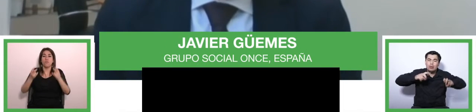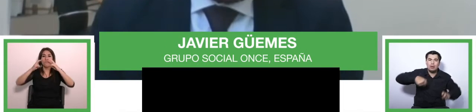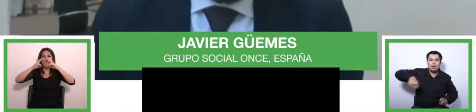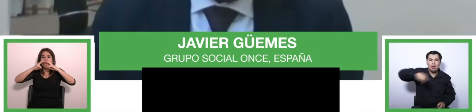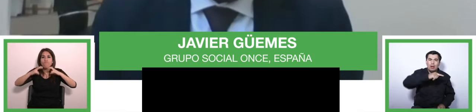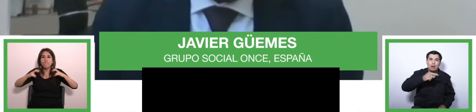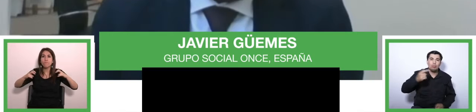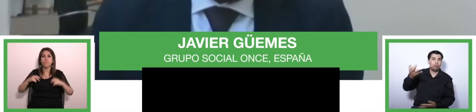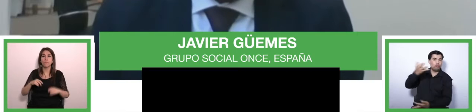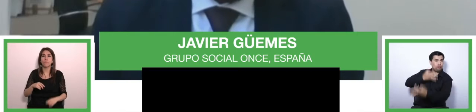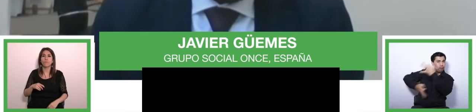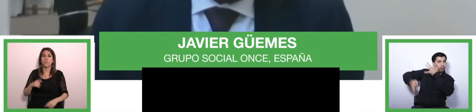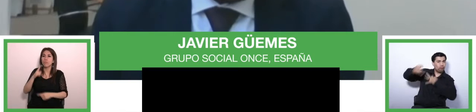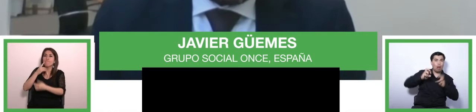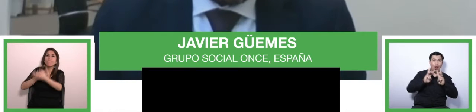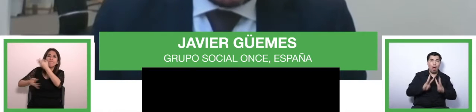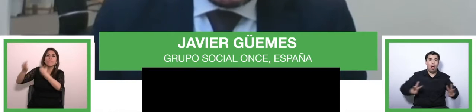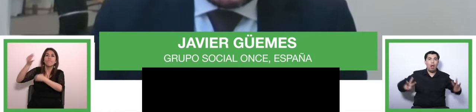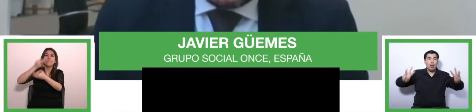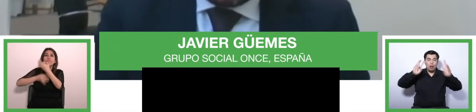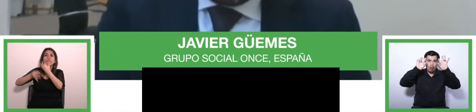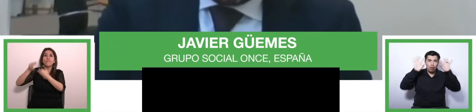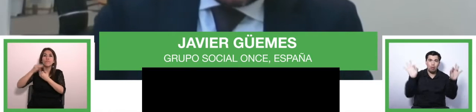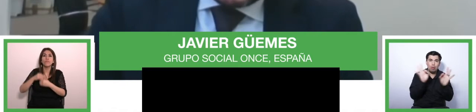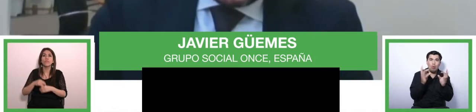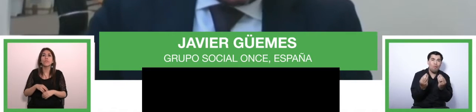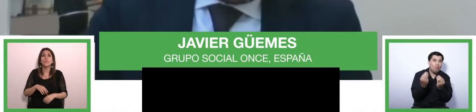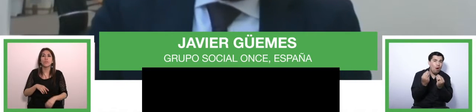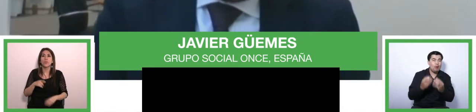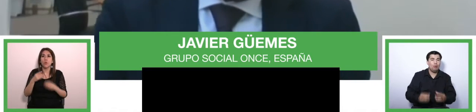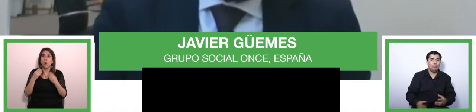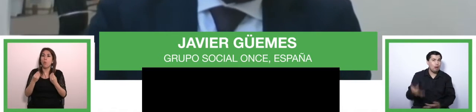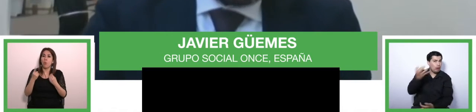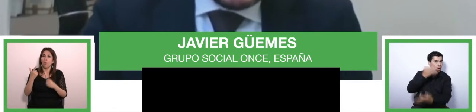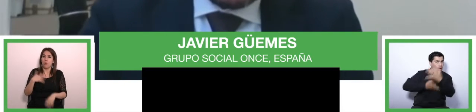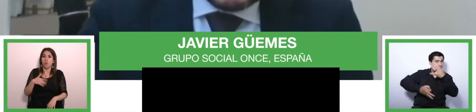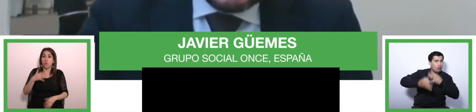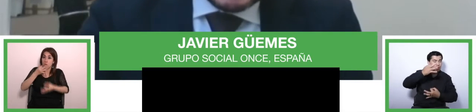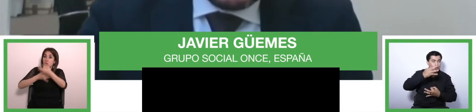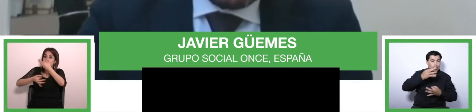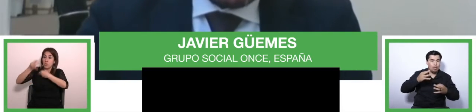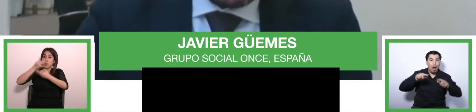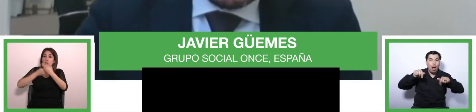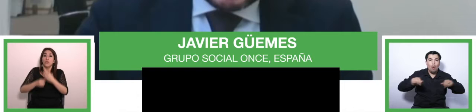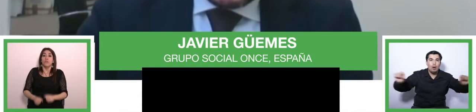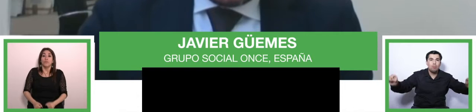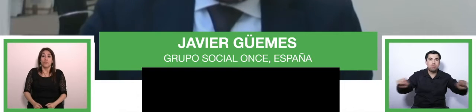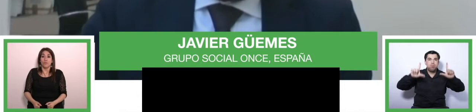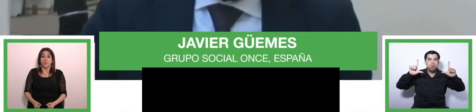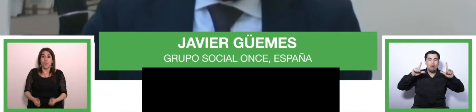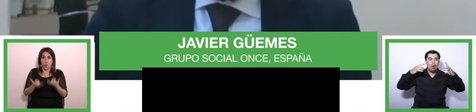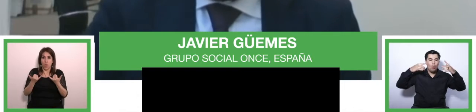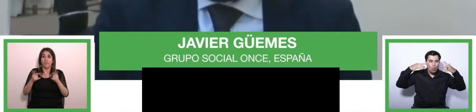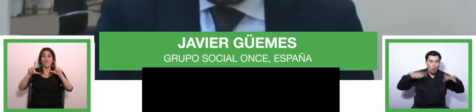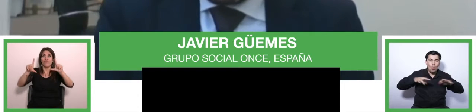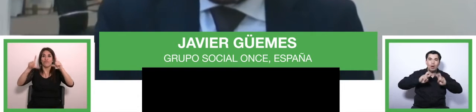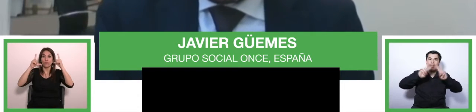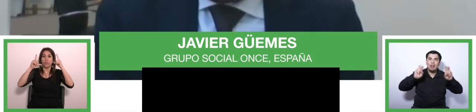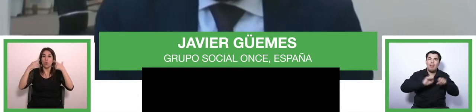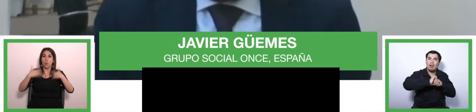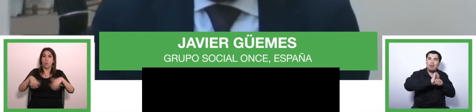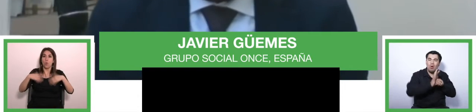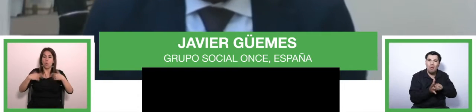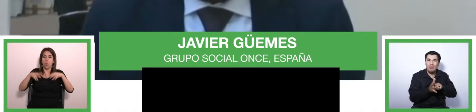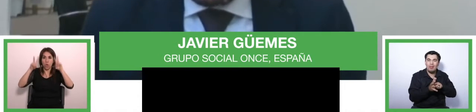recomendaciones que ha hecho Naciones Unidas para todos los países de la región, ha llegado el impacto del COVID. El impacto del